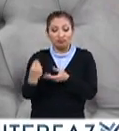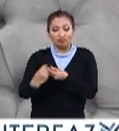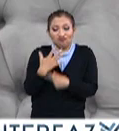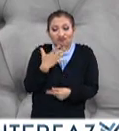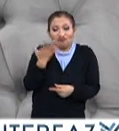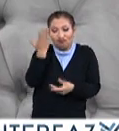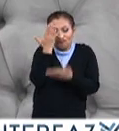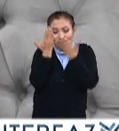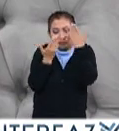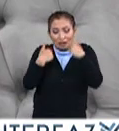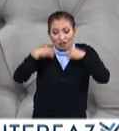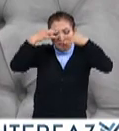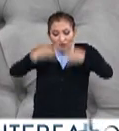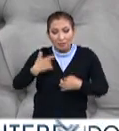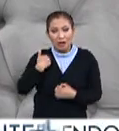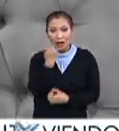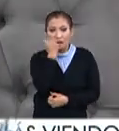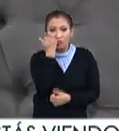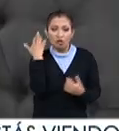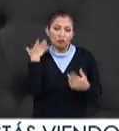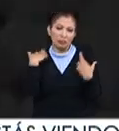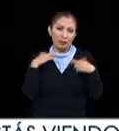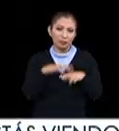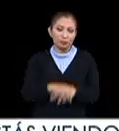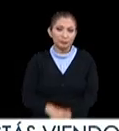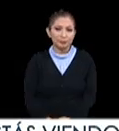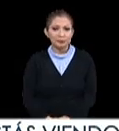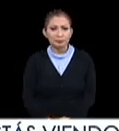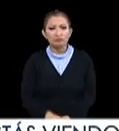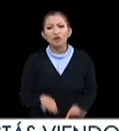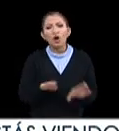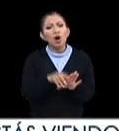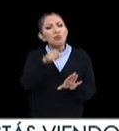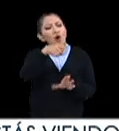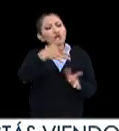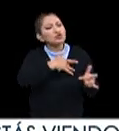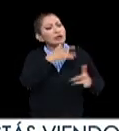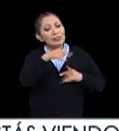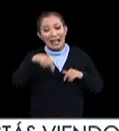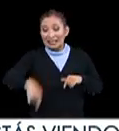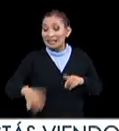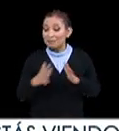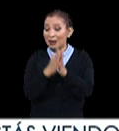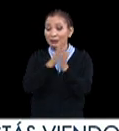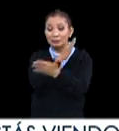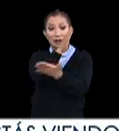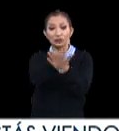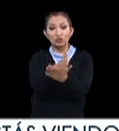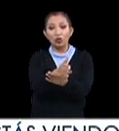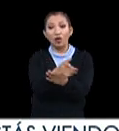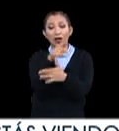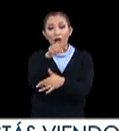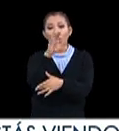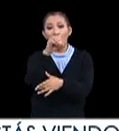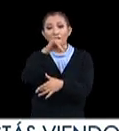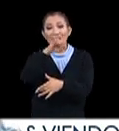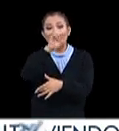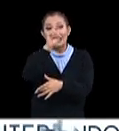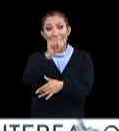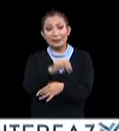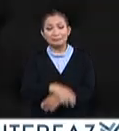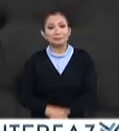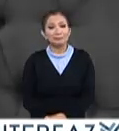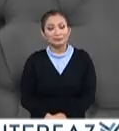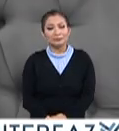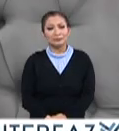elementos de formación para estos estudiantes, ¿no? ¿Cómo se ha sentido en esta participación en este segundo